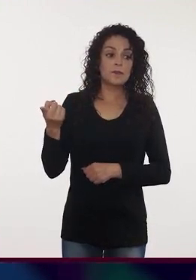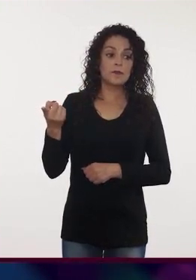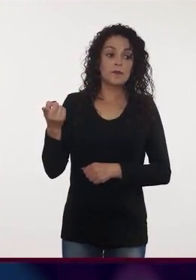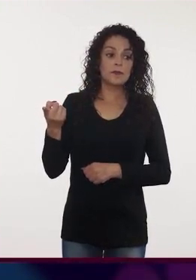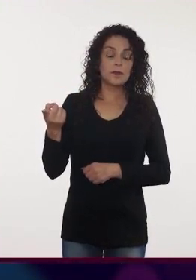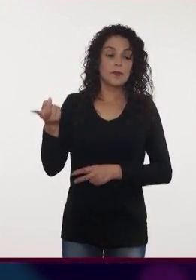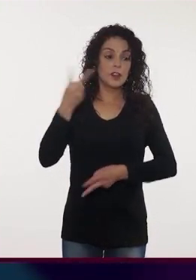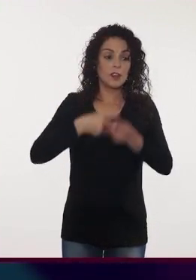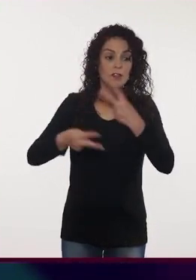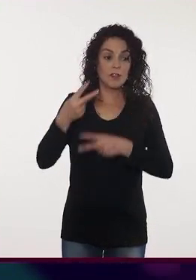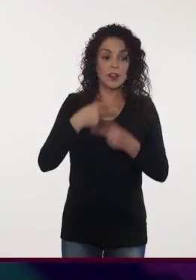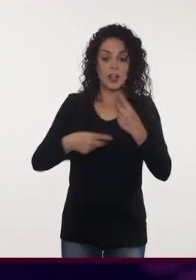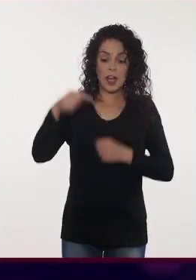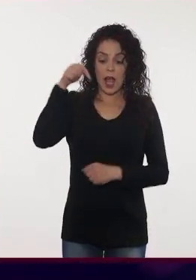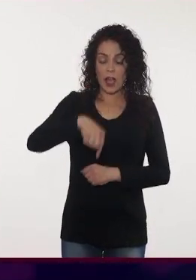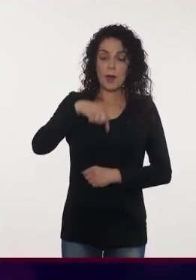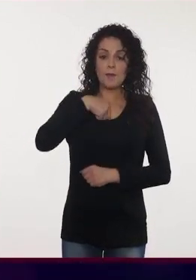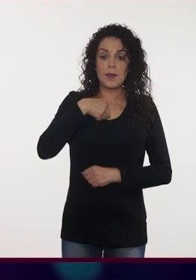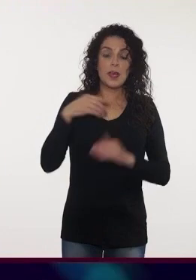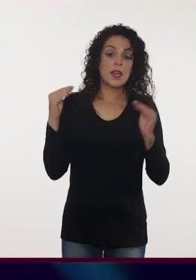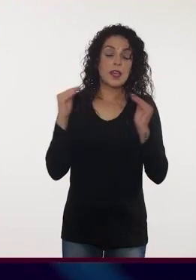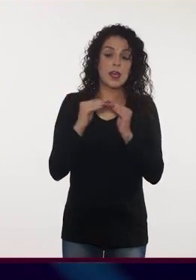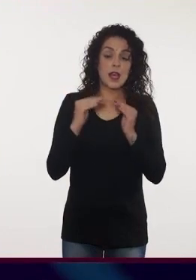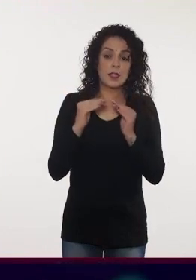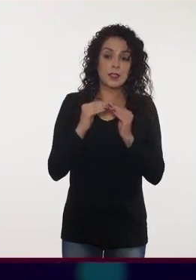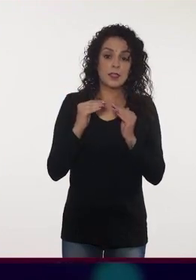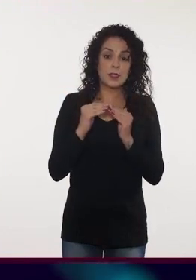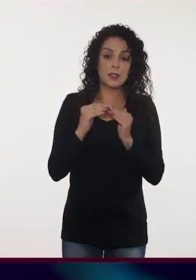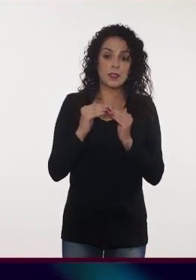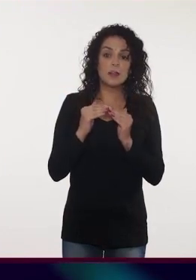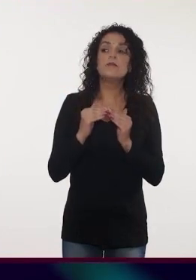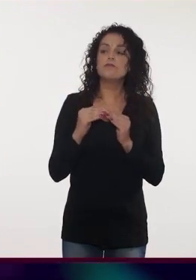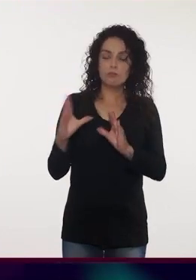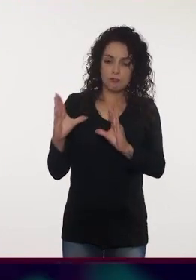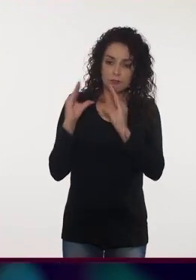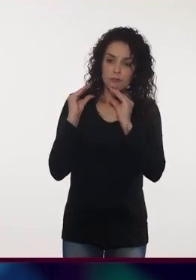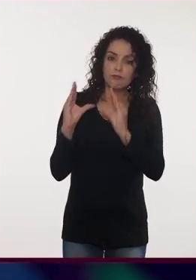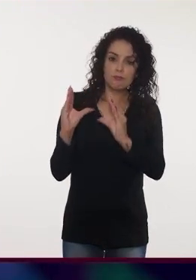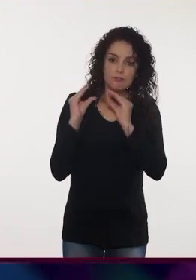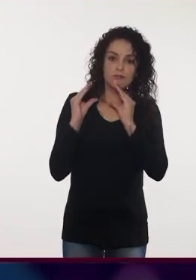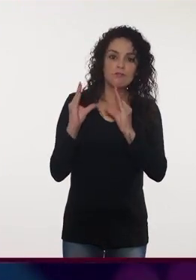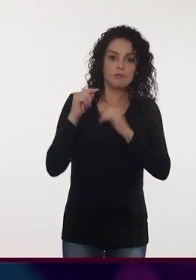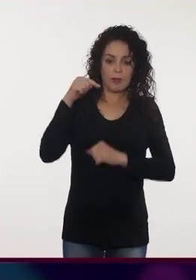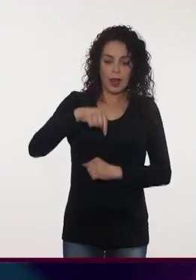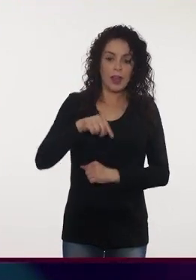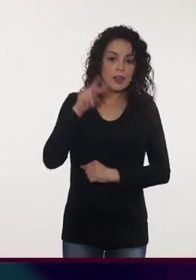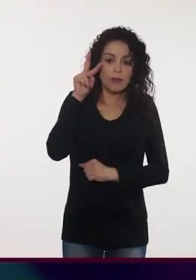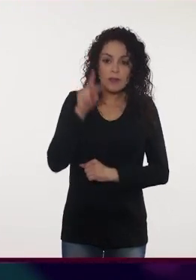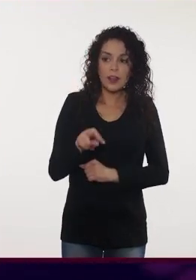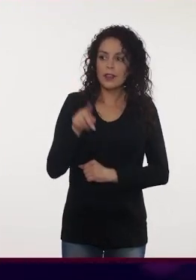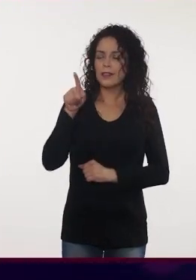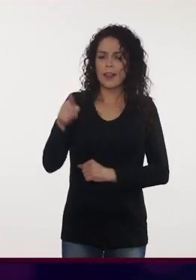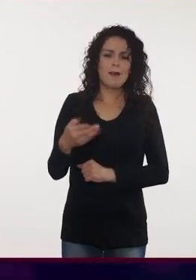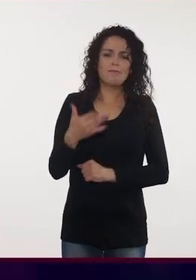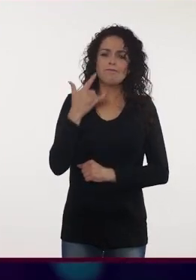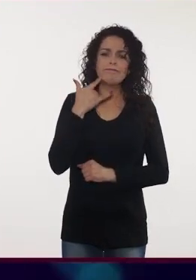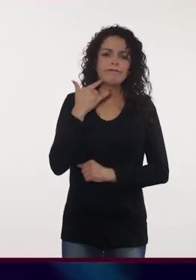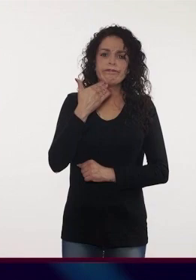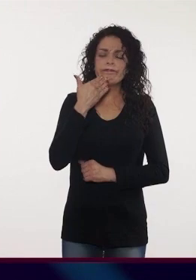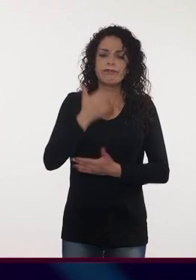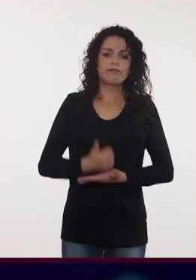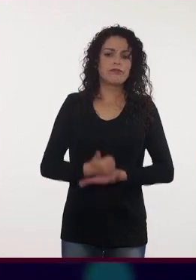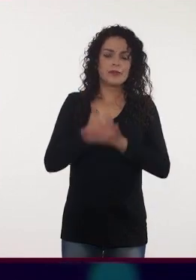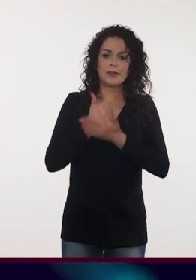a mi casa y me impartió las clases aquí, ¿no? Fue una persona muy accesible en ese